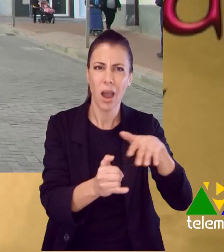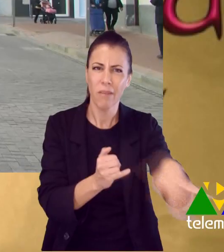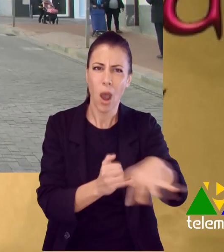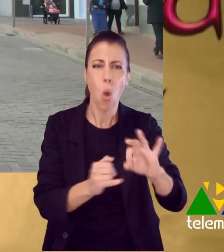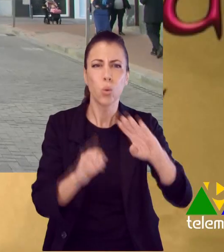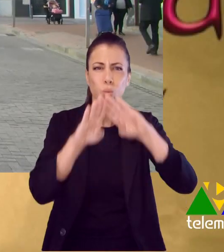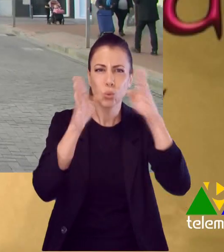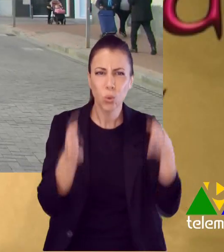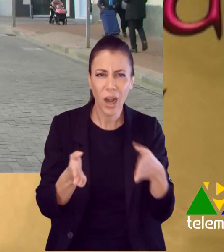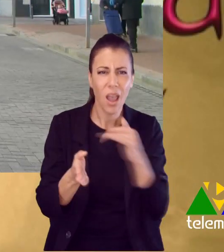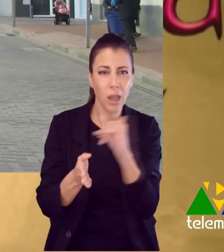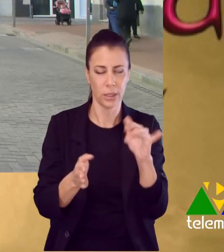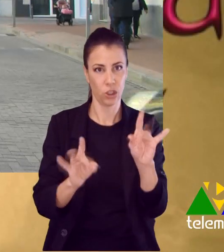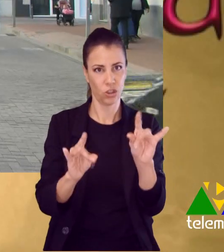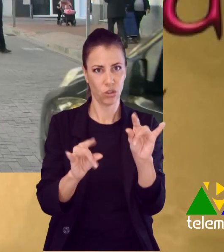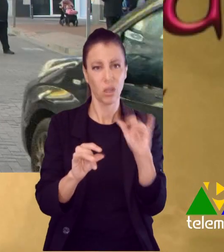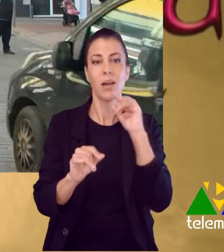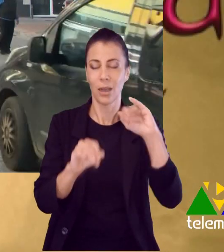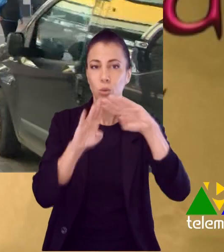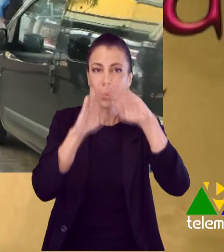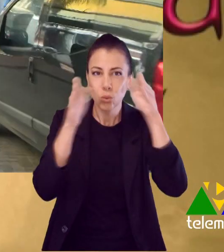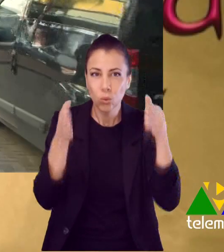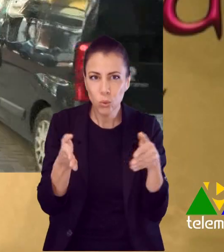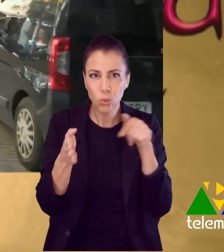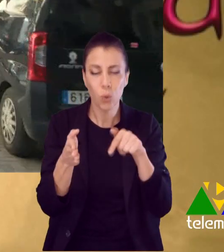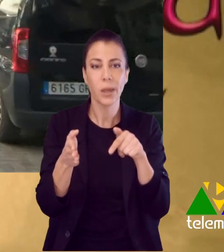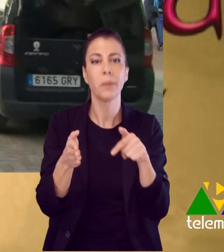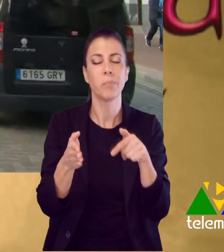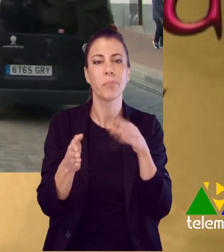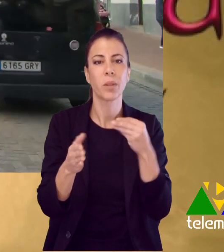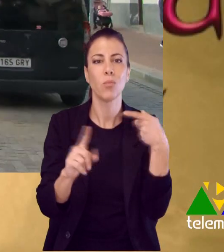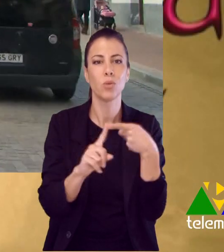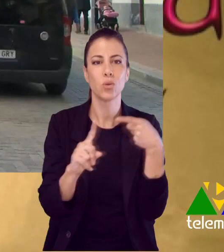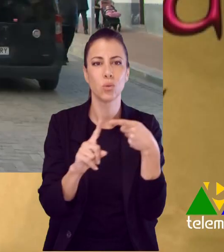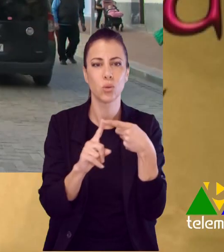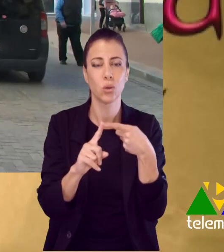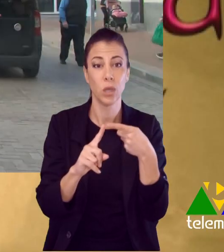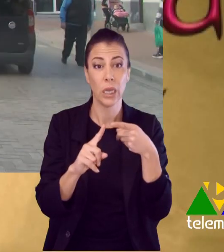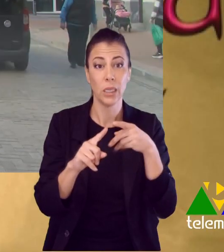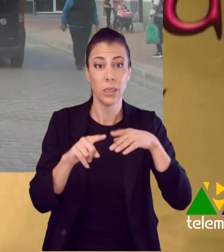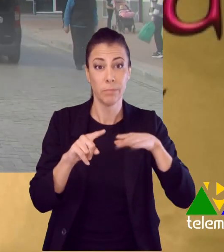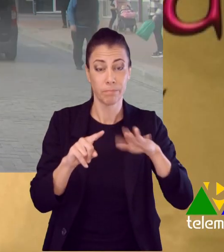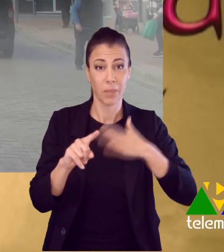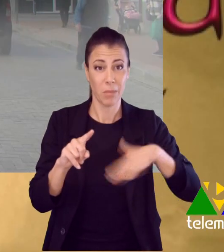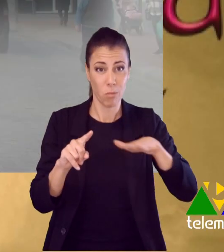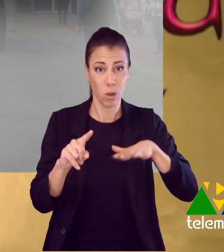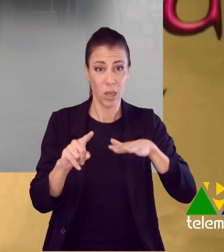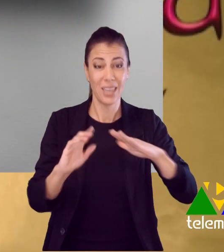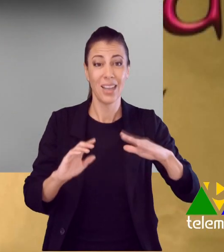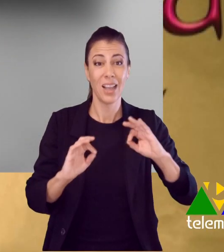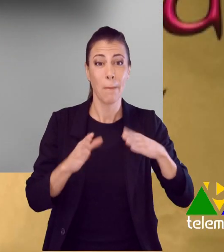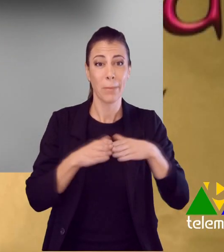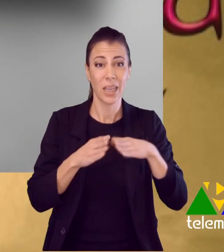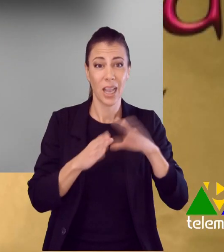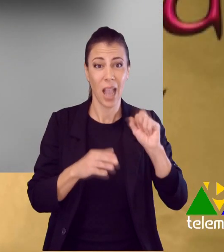túneles. Sí, hay un túnel que recorría desde San Roque, desde la iglesia del